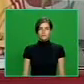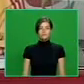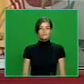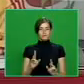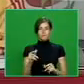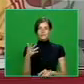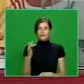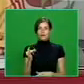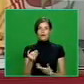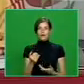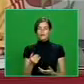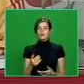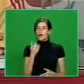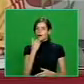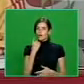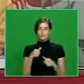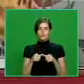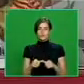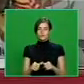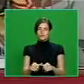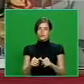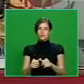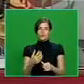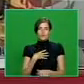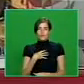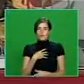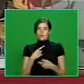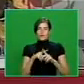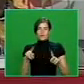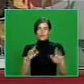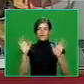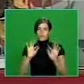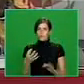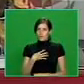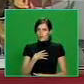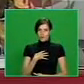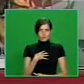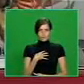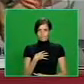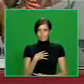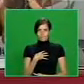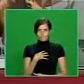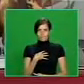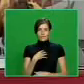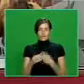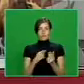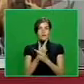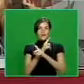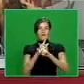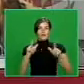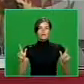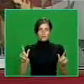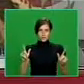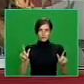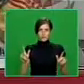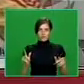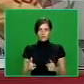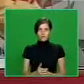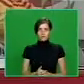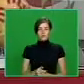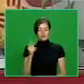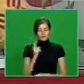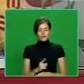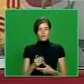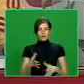asechanzas permanentes no puede ser de otra manera para ser libres tenemos